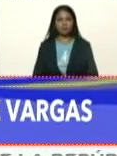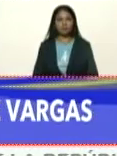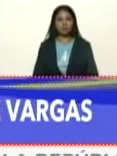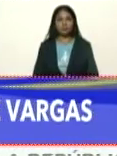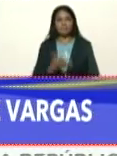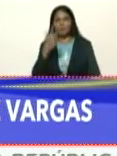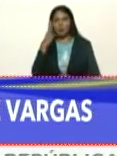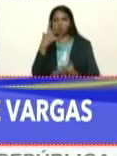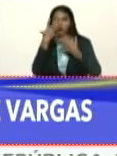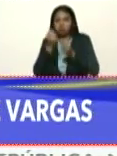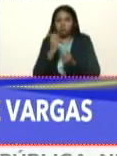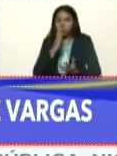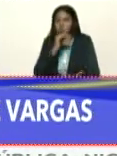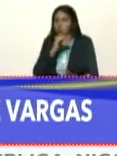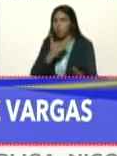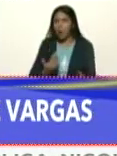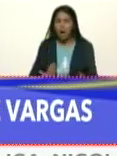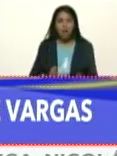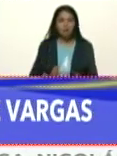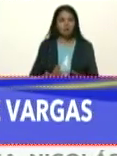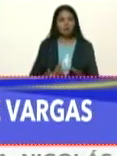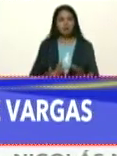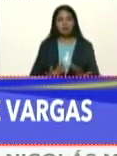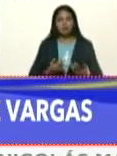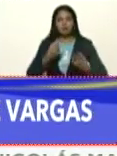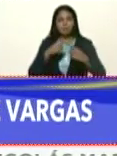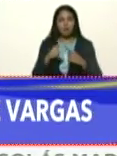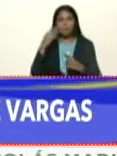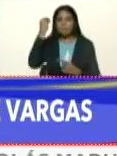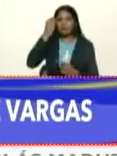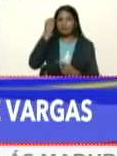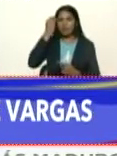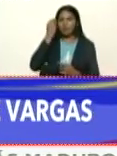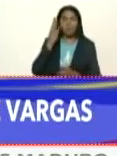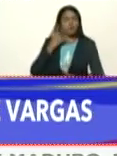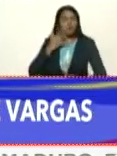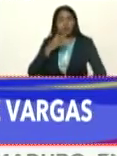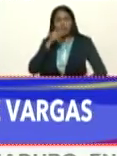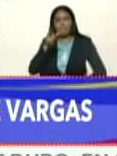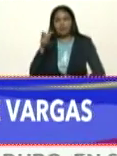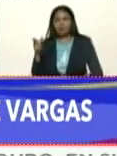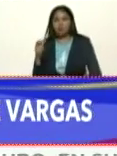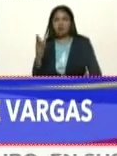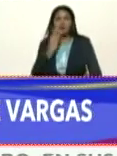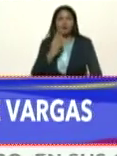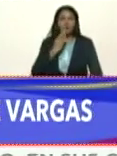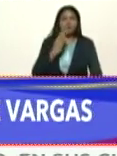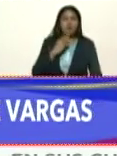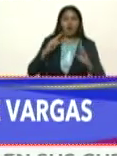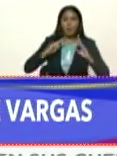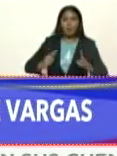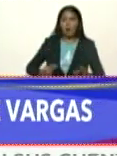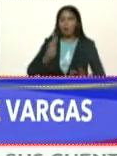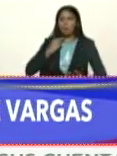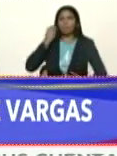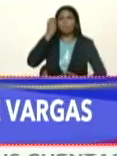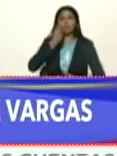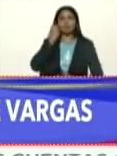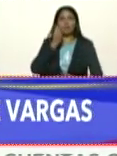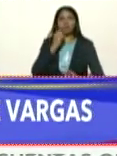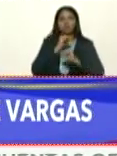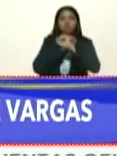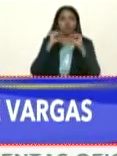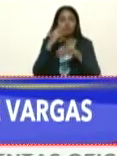casi incomprensible para la mente tradicional humana